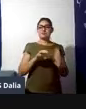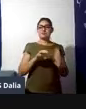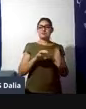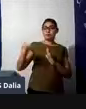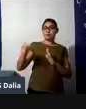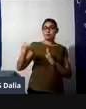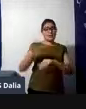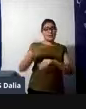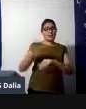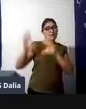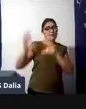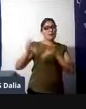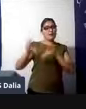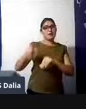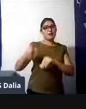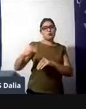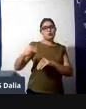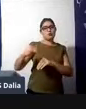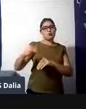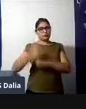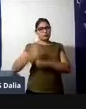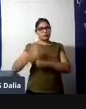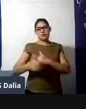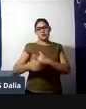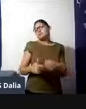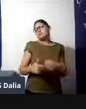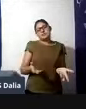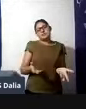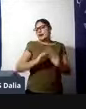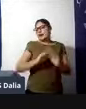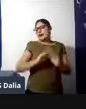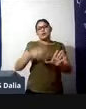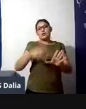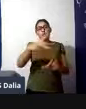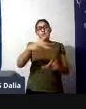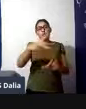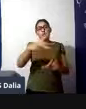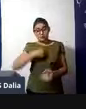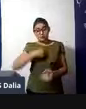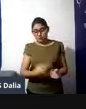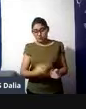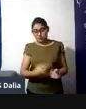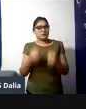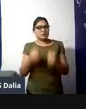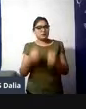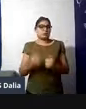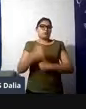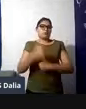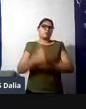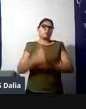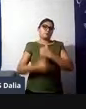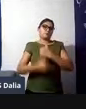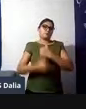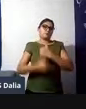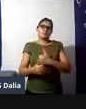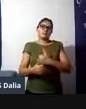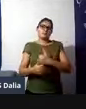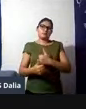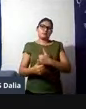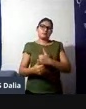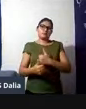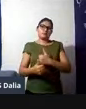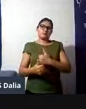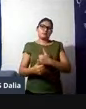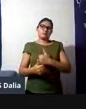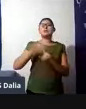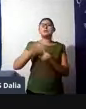uno del otro. Otro de los casos que no se pueden llevar bien los hermanos es cuando se ridiculiza. Cuando uno de los hermanos